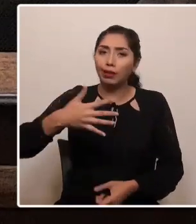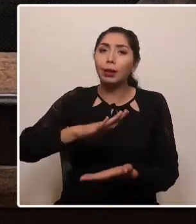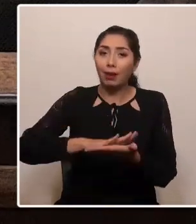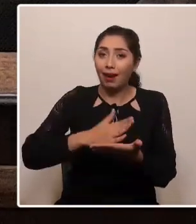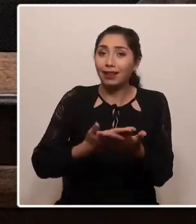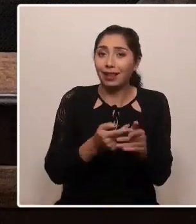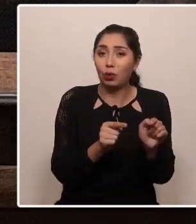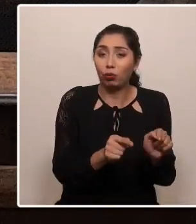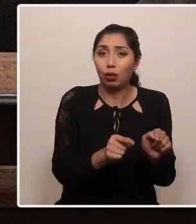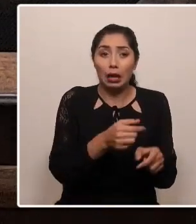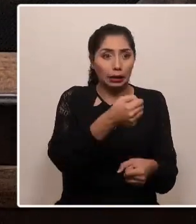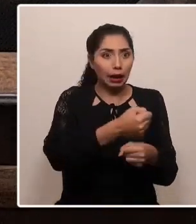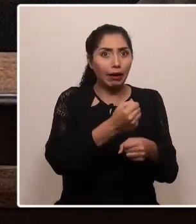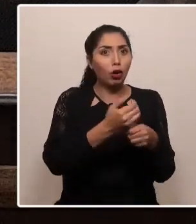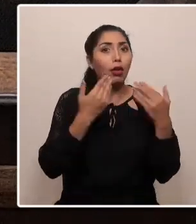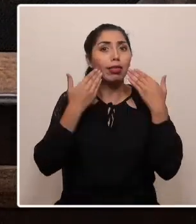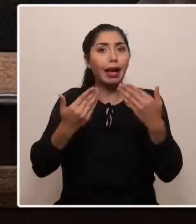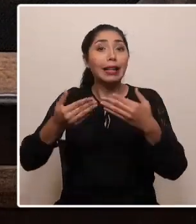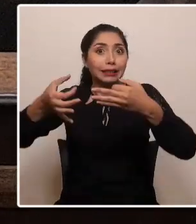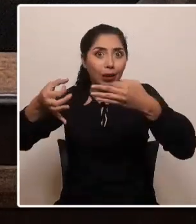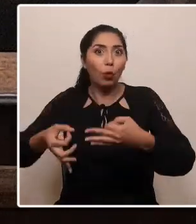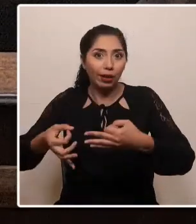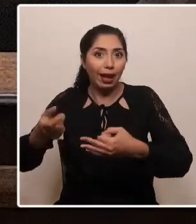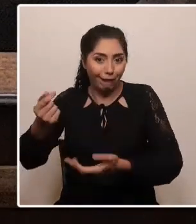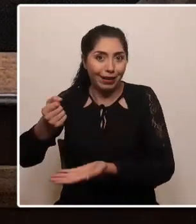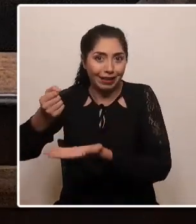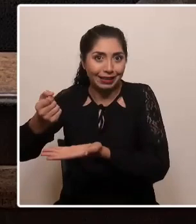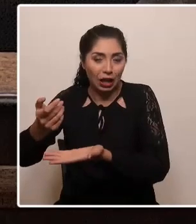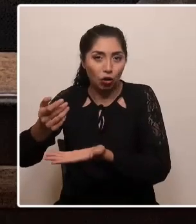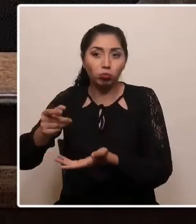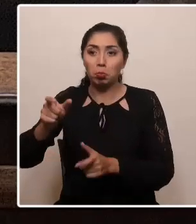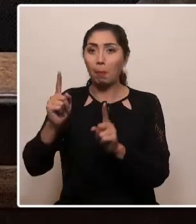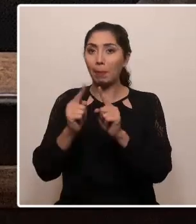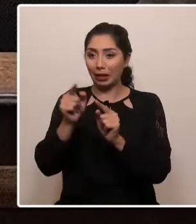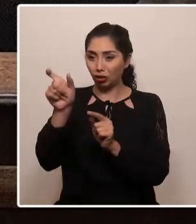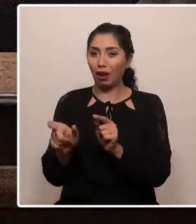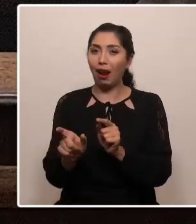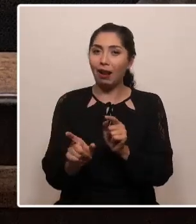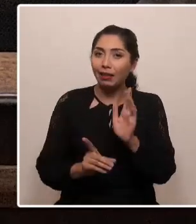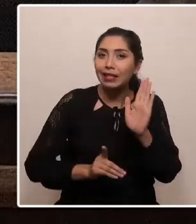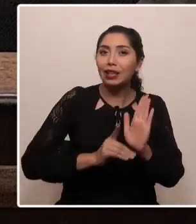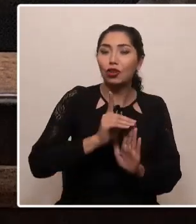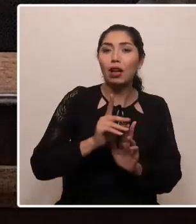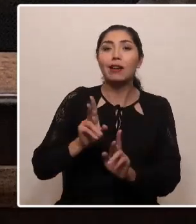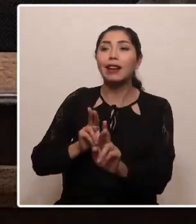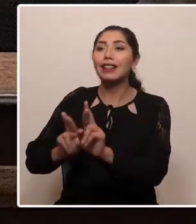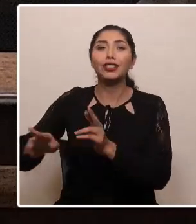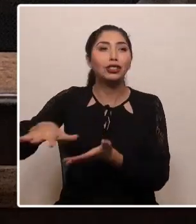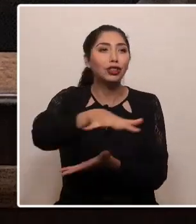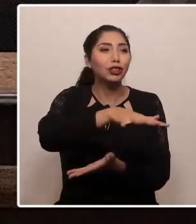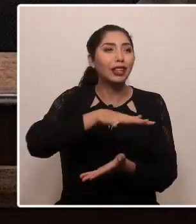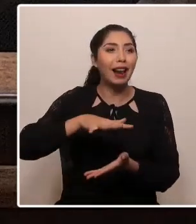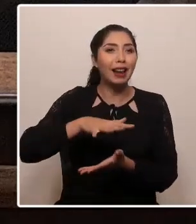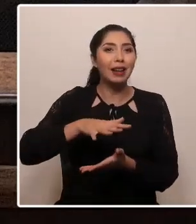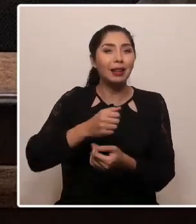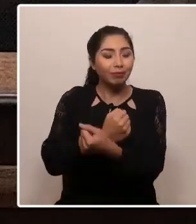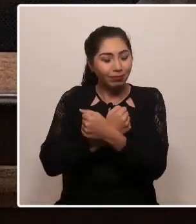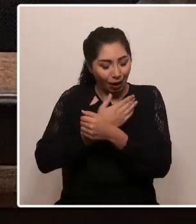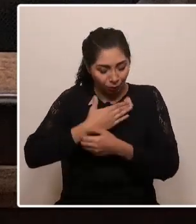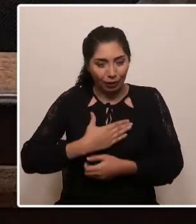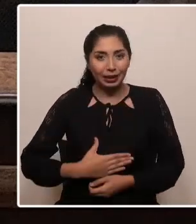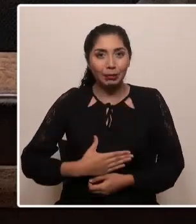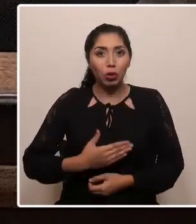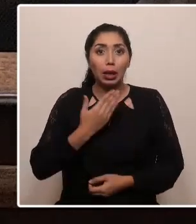puede proporcionar seguridad y estabilidad financiera, desarrollo personal, relaciones sociales y buena autoestima, e incluso protección contra